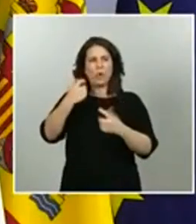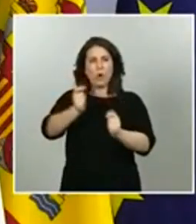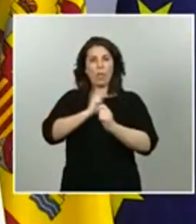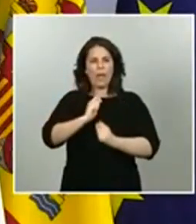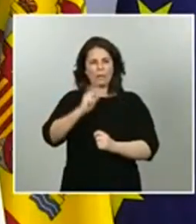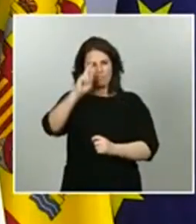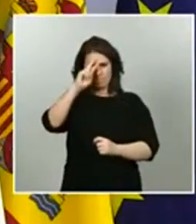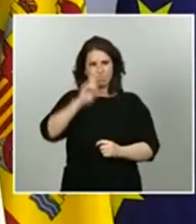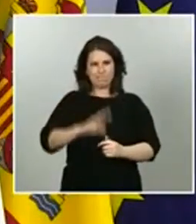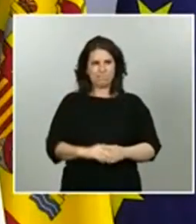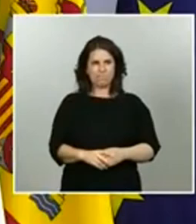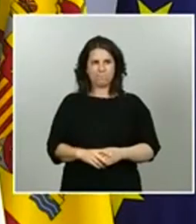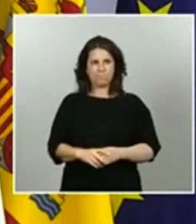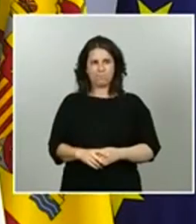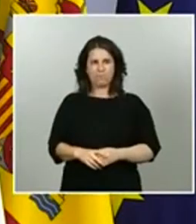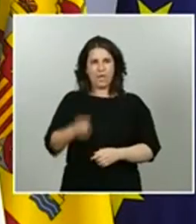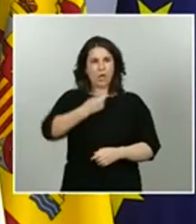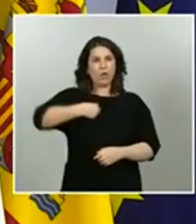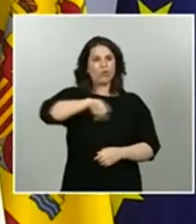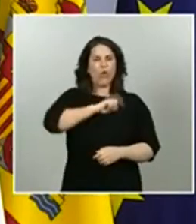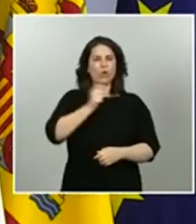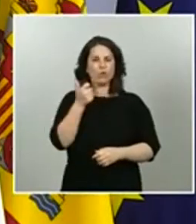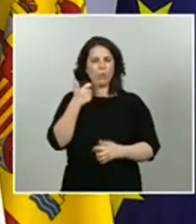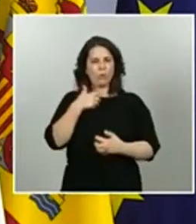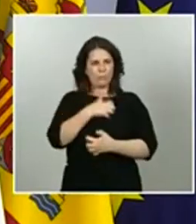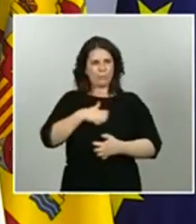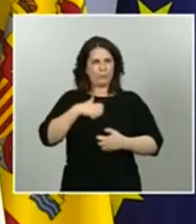que nos perturban a todos, a mí también.